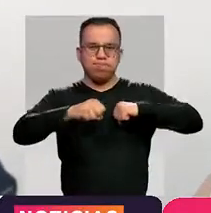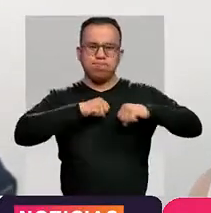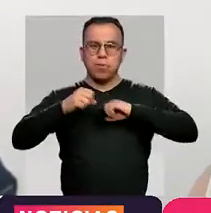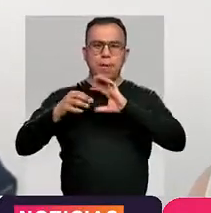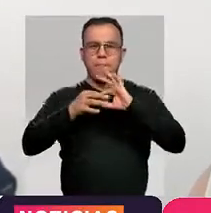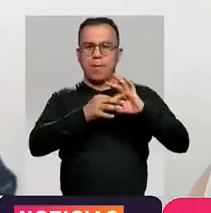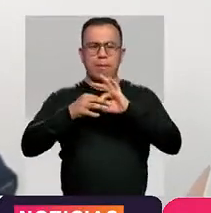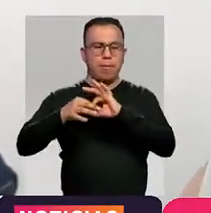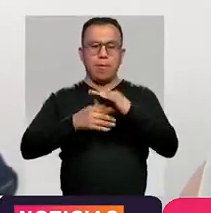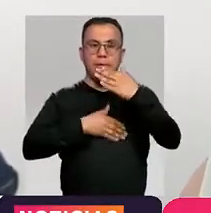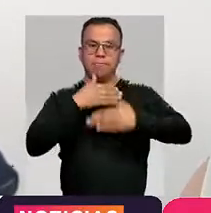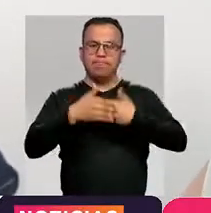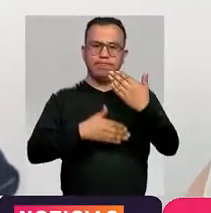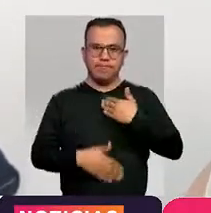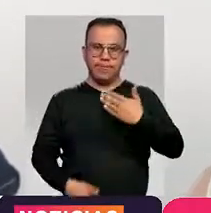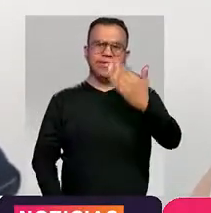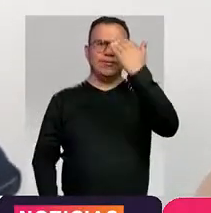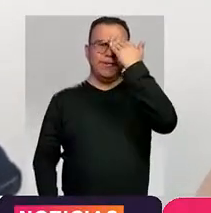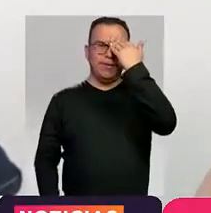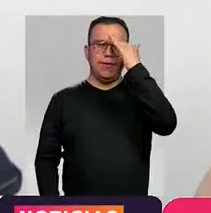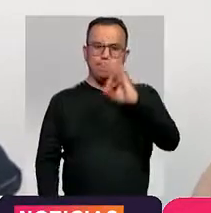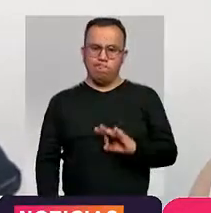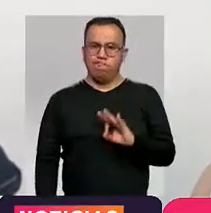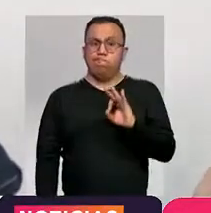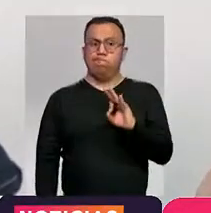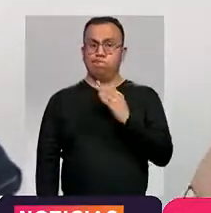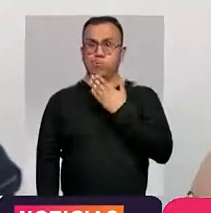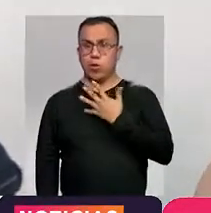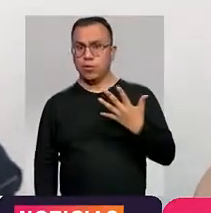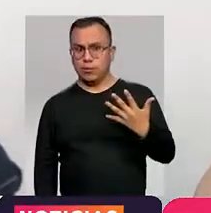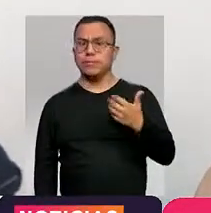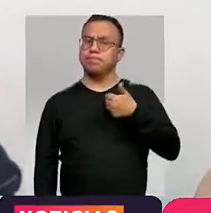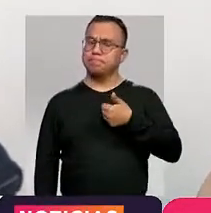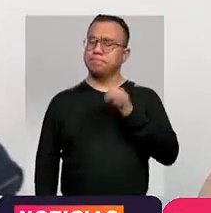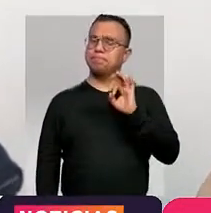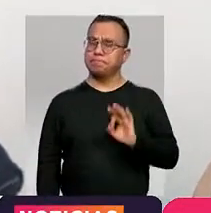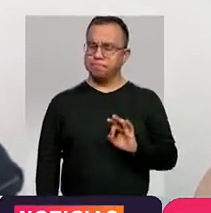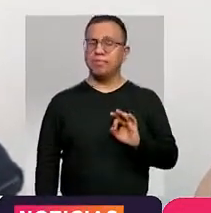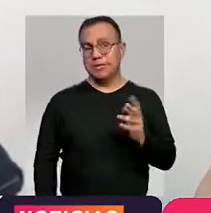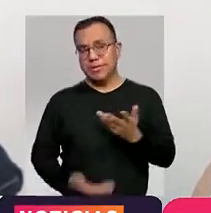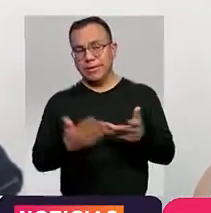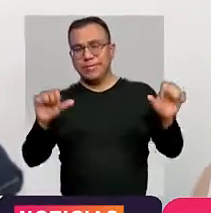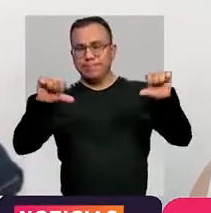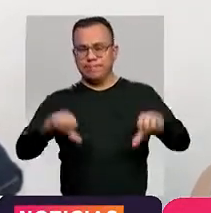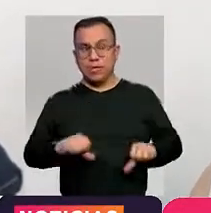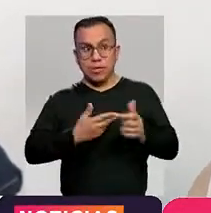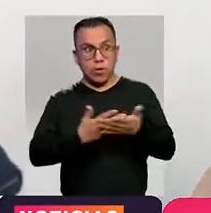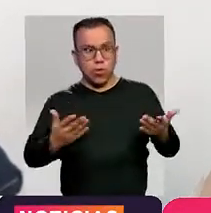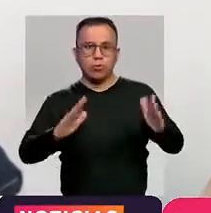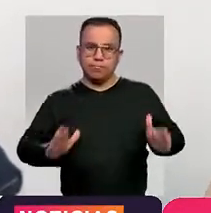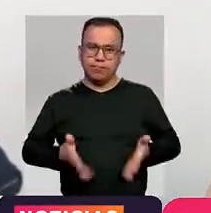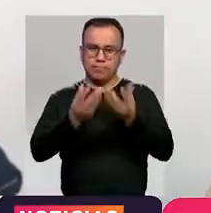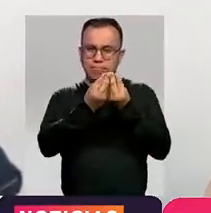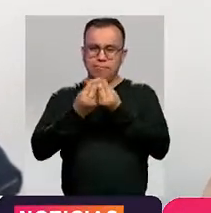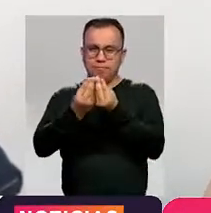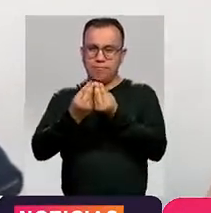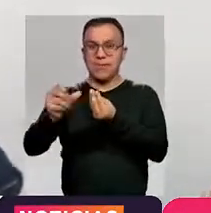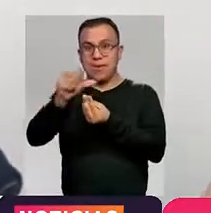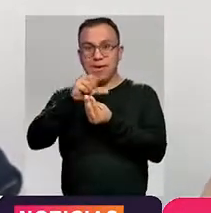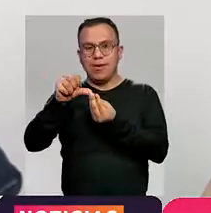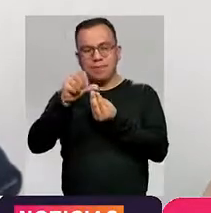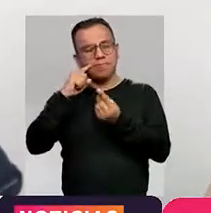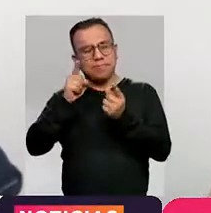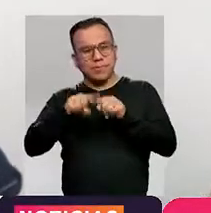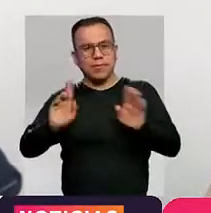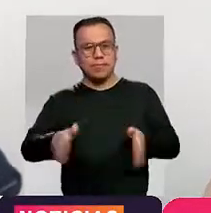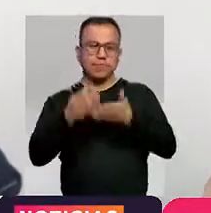mancomunadamente, saber lo bueno y lo malo que se tiene en el municipio y en qué podemos nosotros como consejeras de paz ayudar. Eso